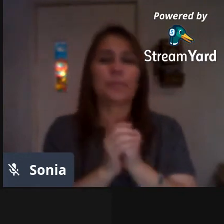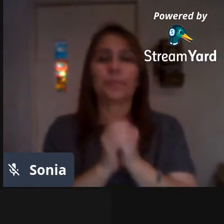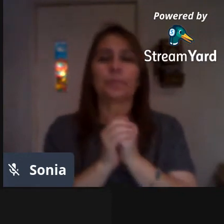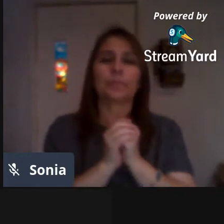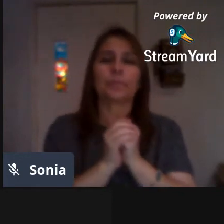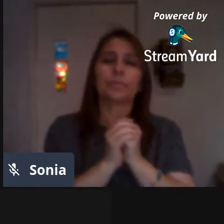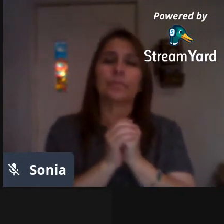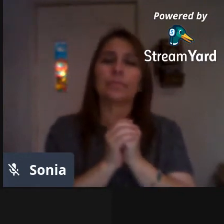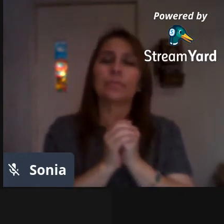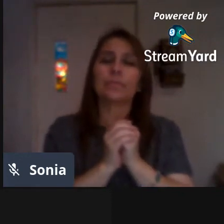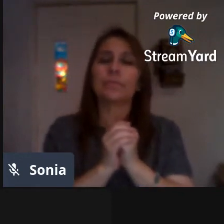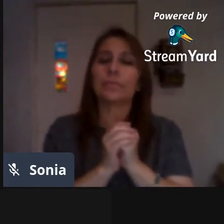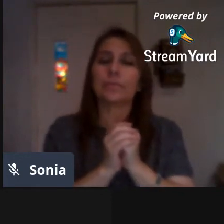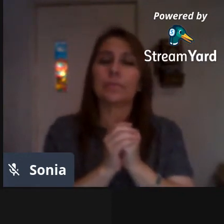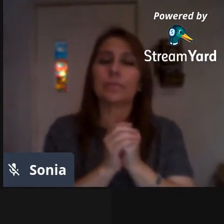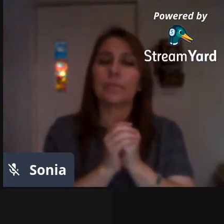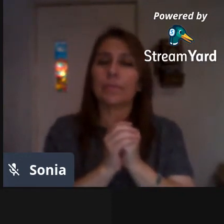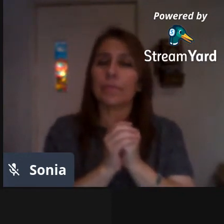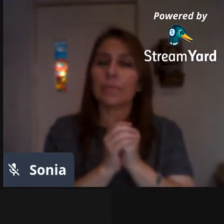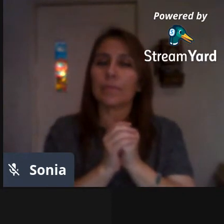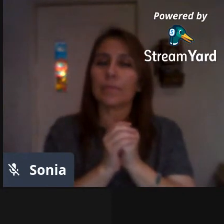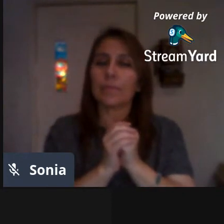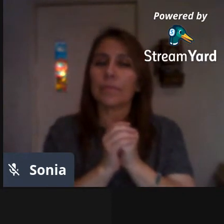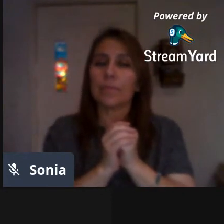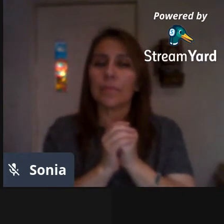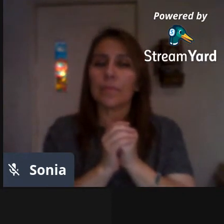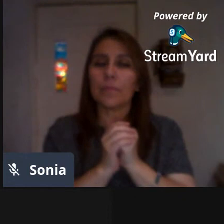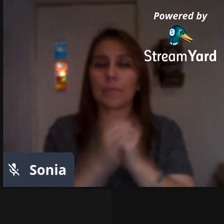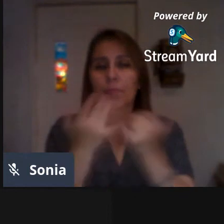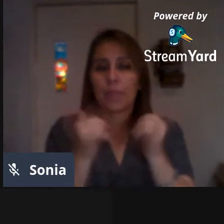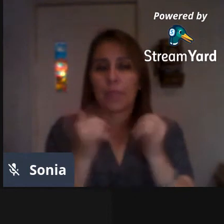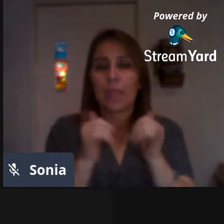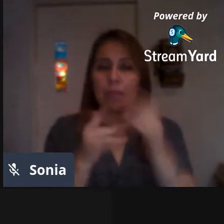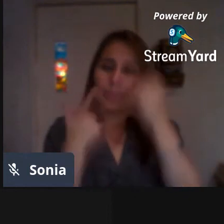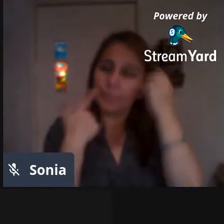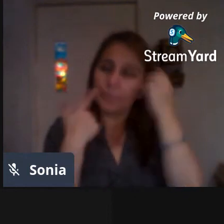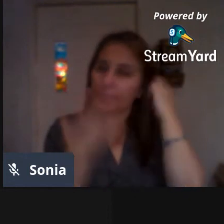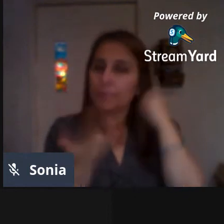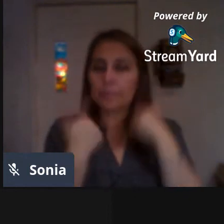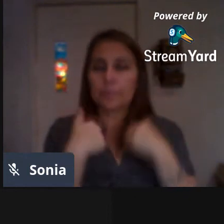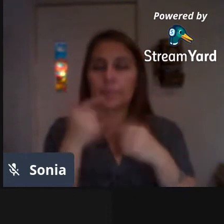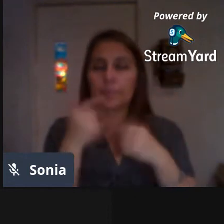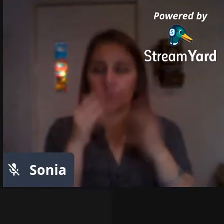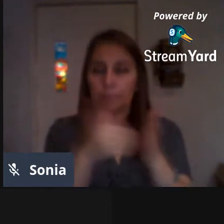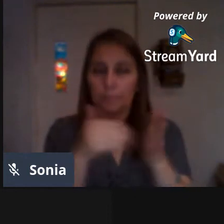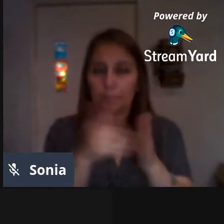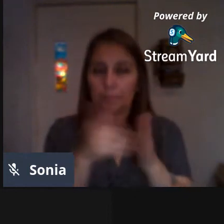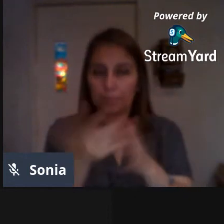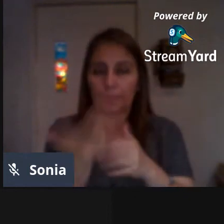se fue al nuevo vale ya te escucha nuevamente